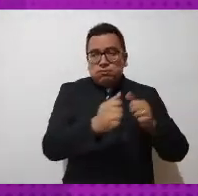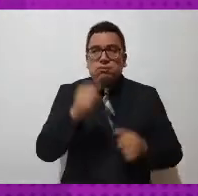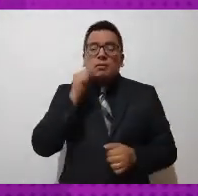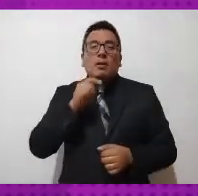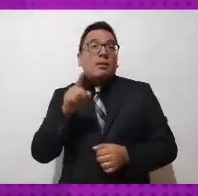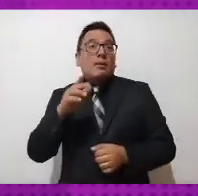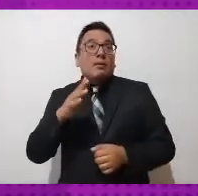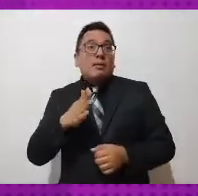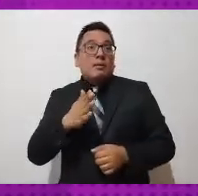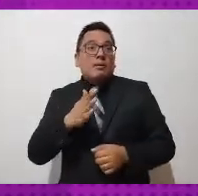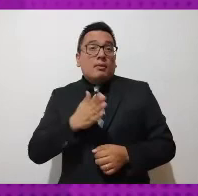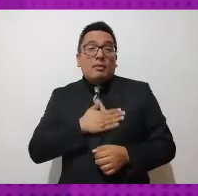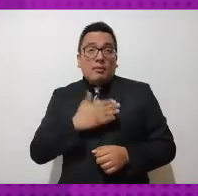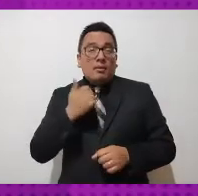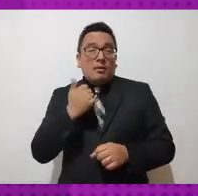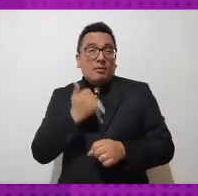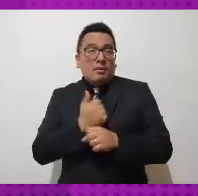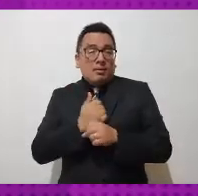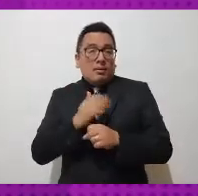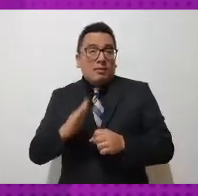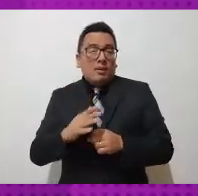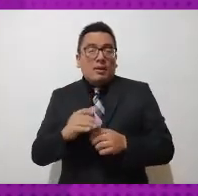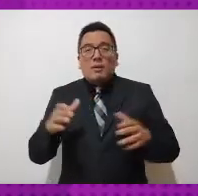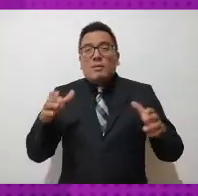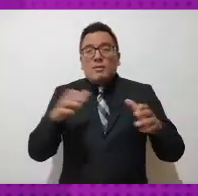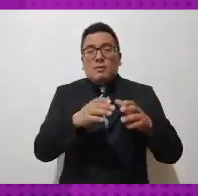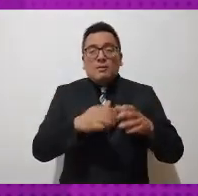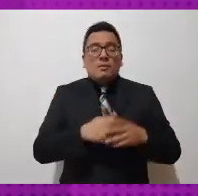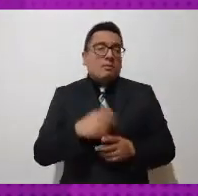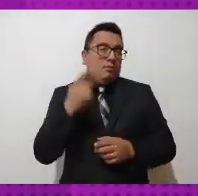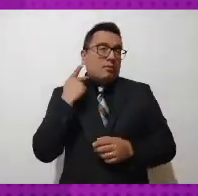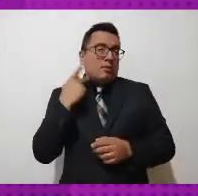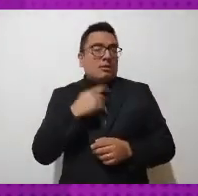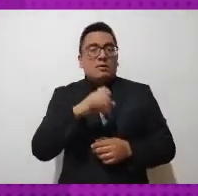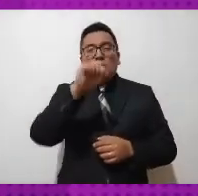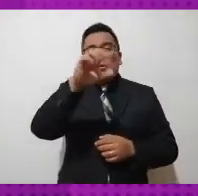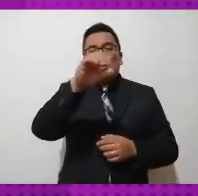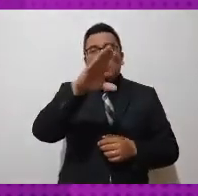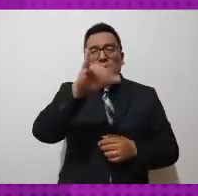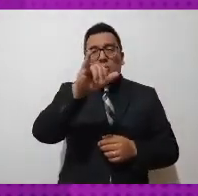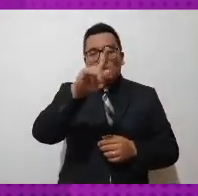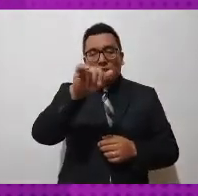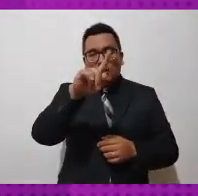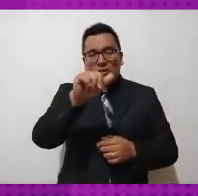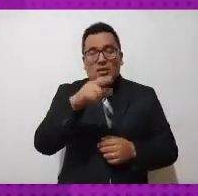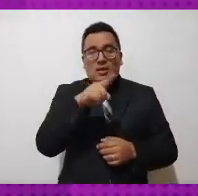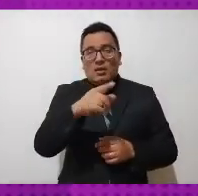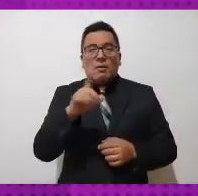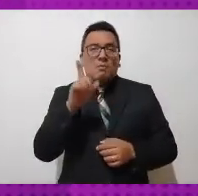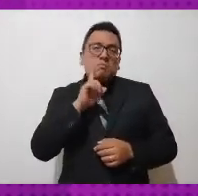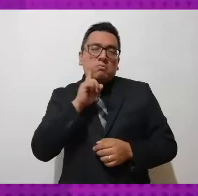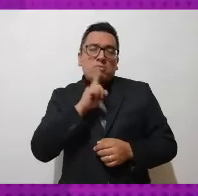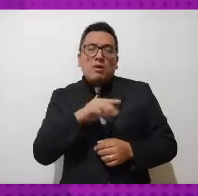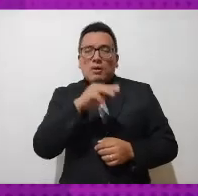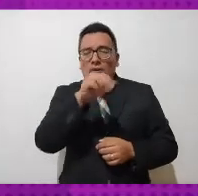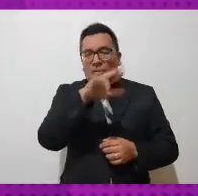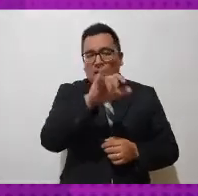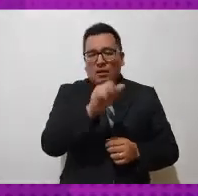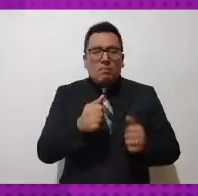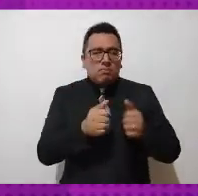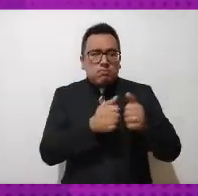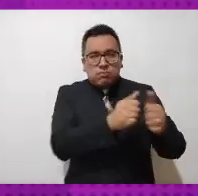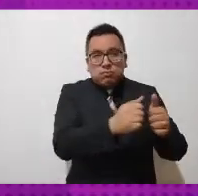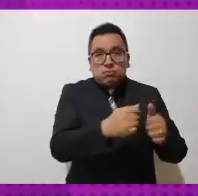era miembro del Partido Socialista de Yucatán, y ella acompañó a María Lavalle Urbina en esta búsqueda